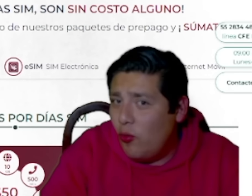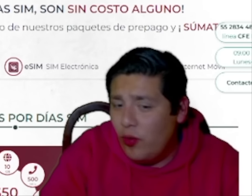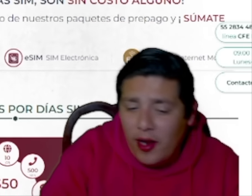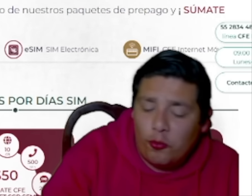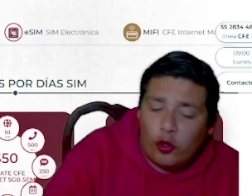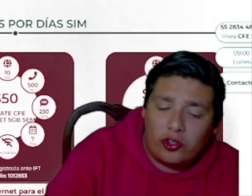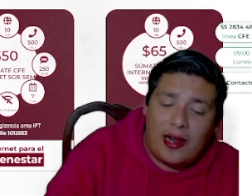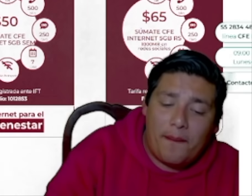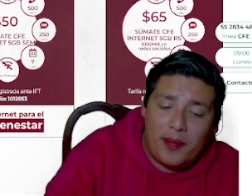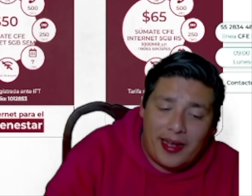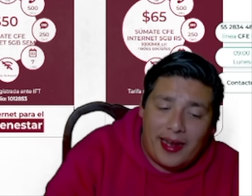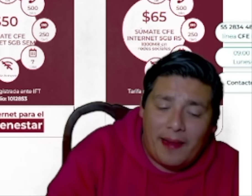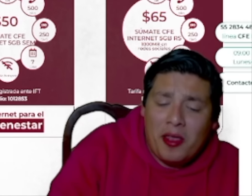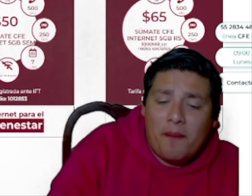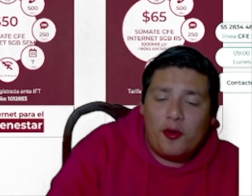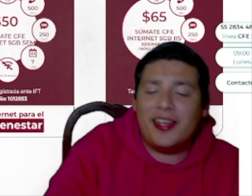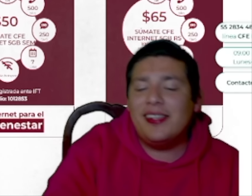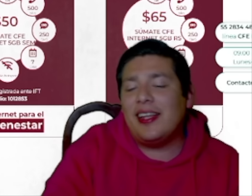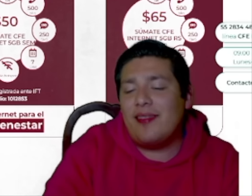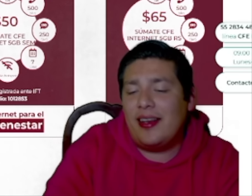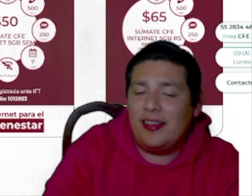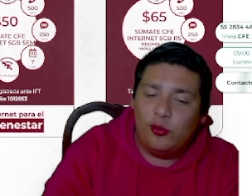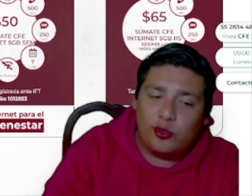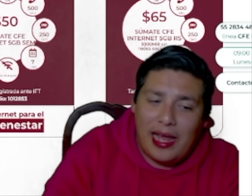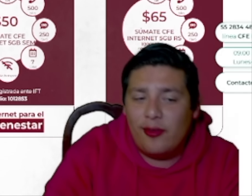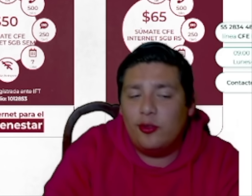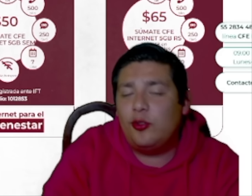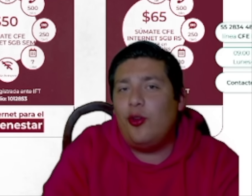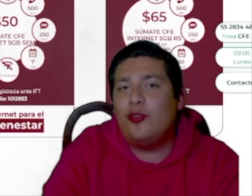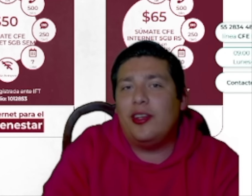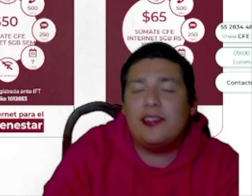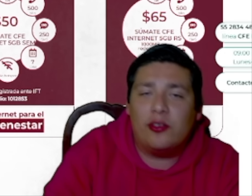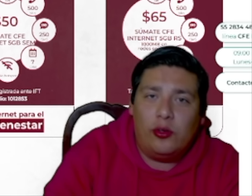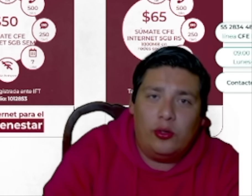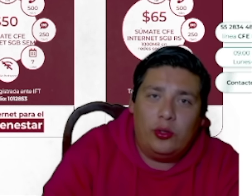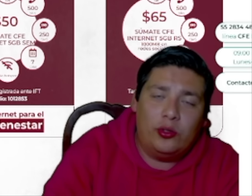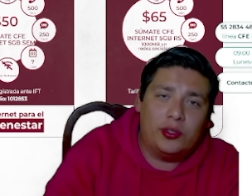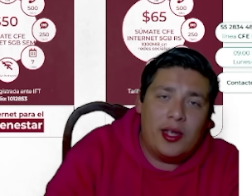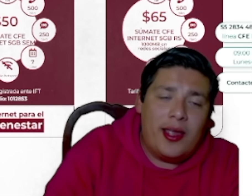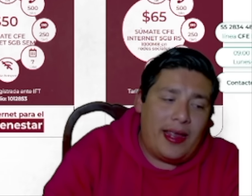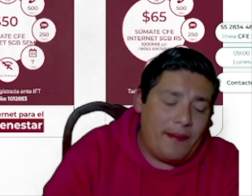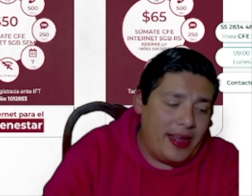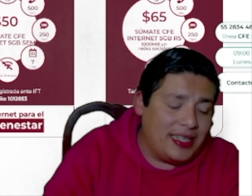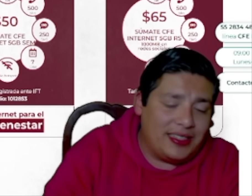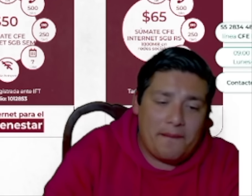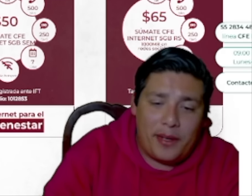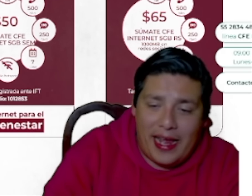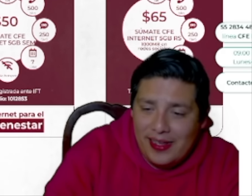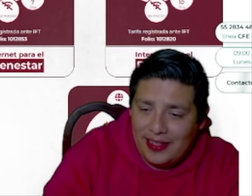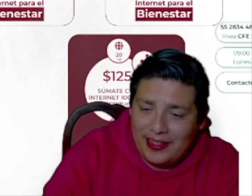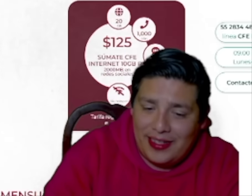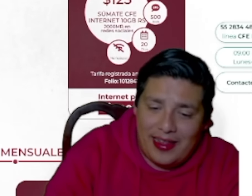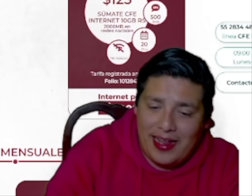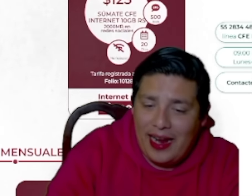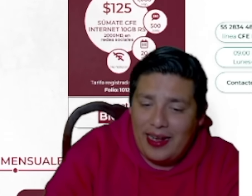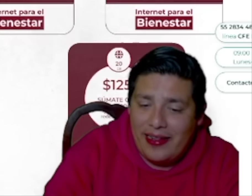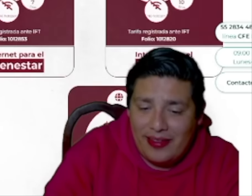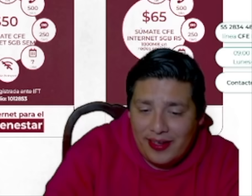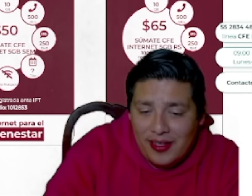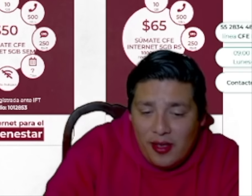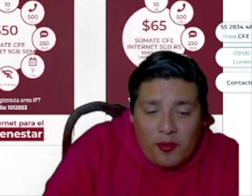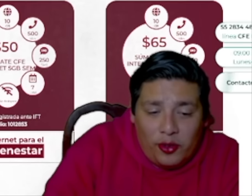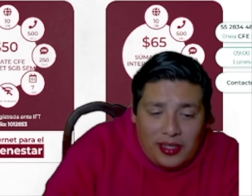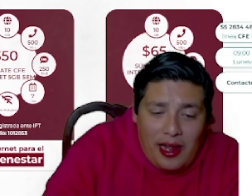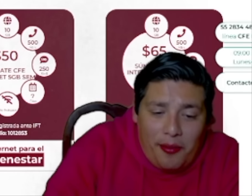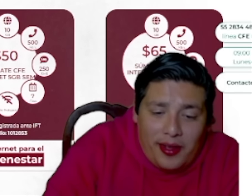mañanera de una u otra manera. ¿Por qué están tan asustados todos estos estas empresas que se dedican